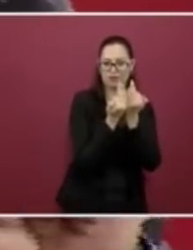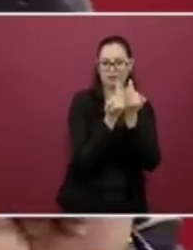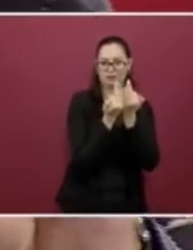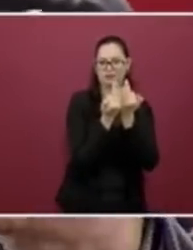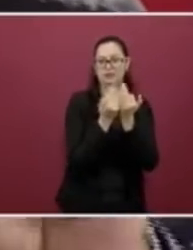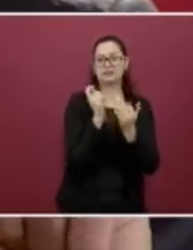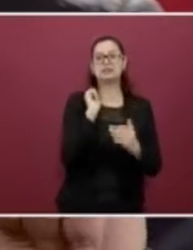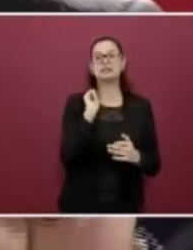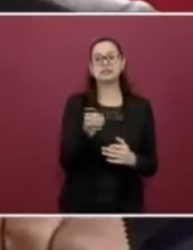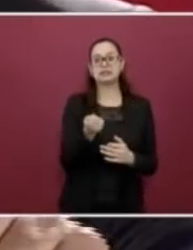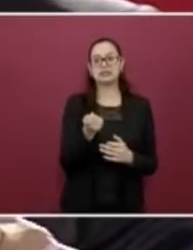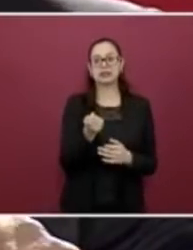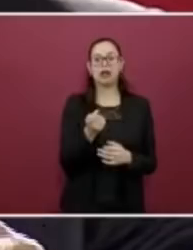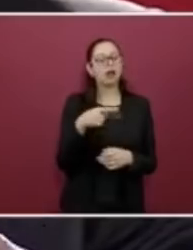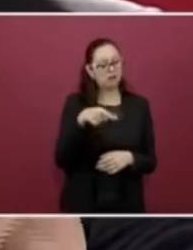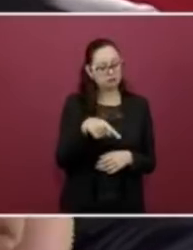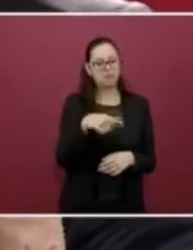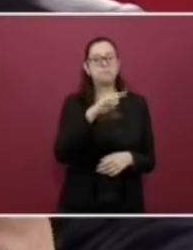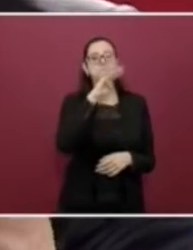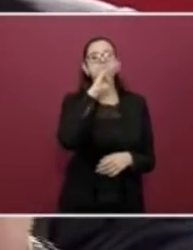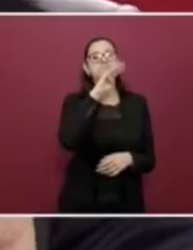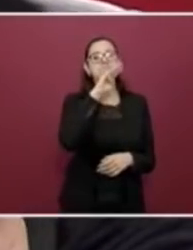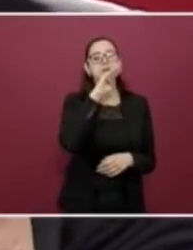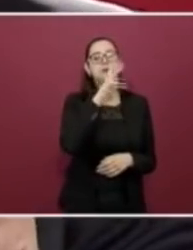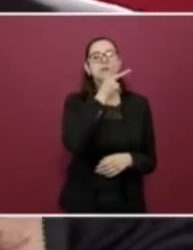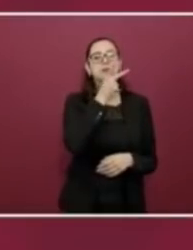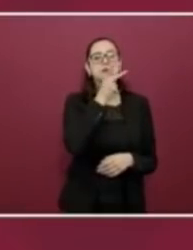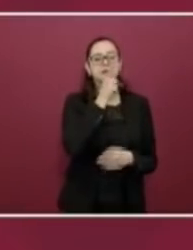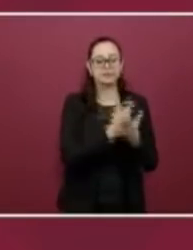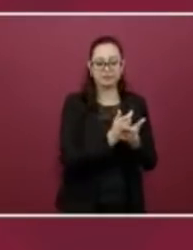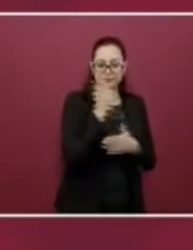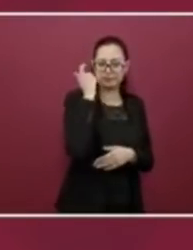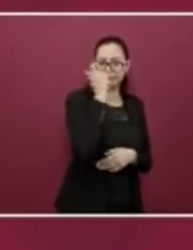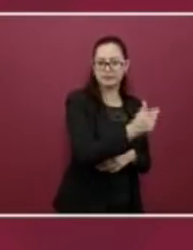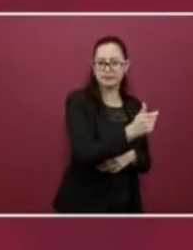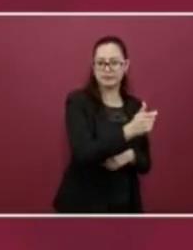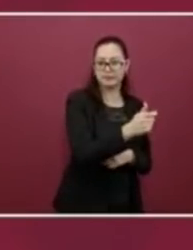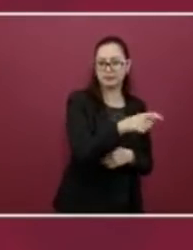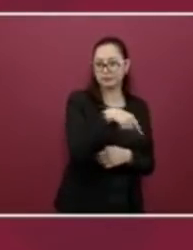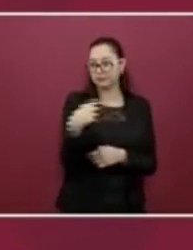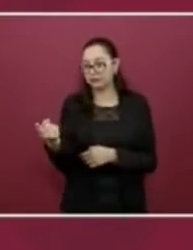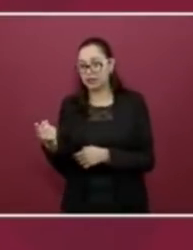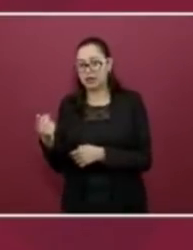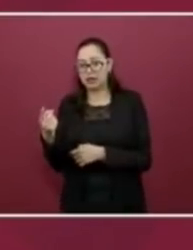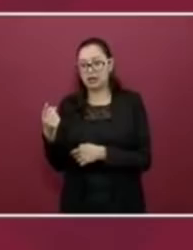entregar el apoyo directo a las madres, a los padres, no a